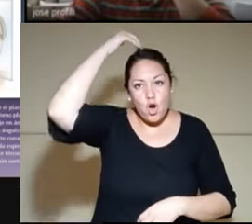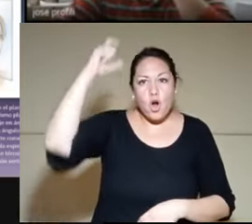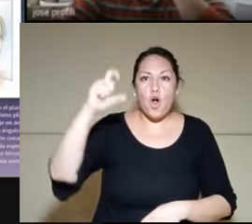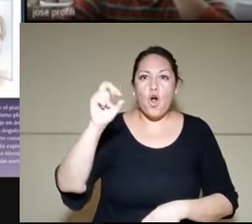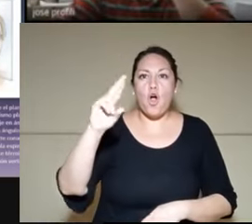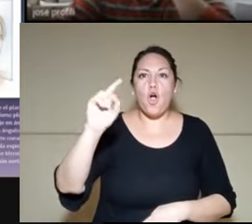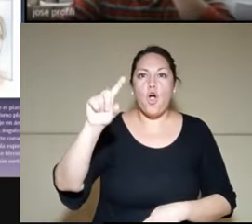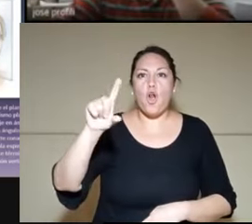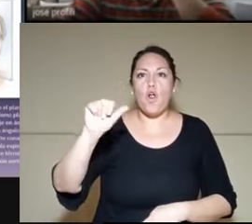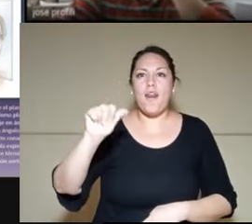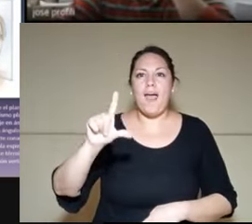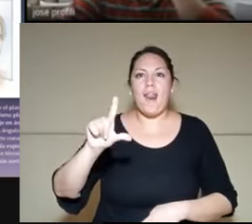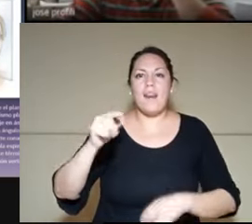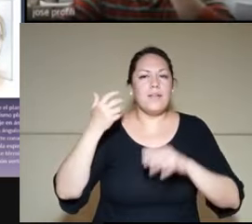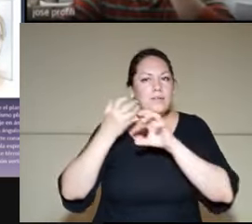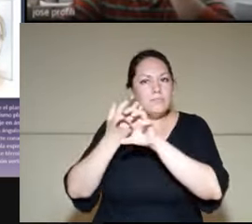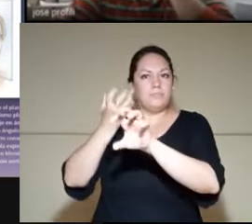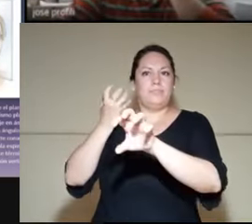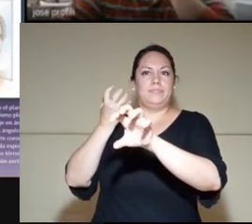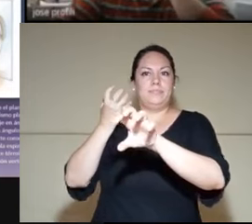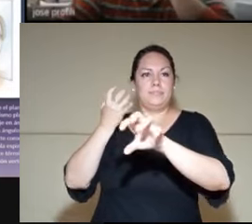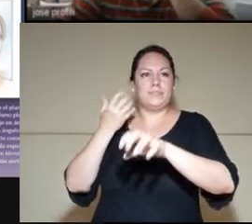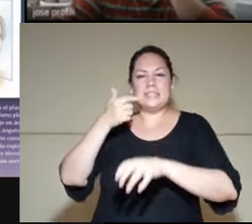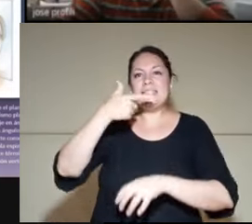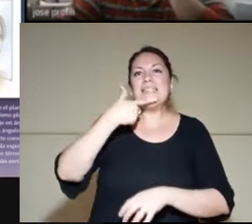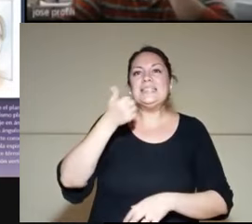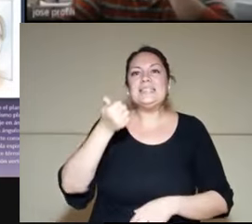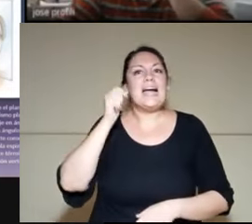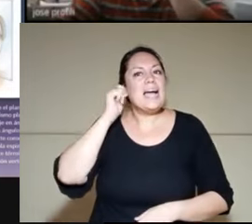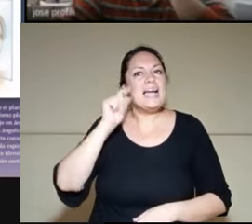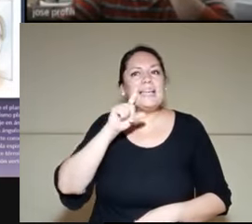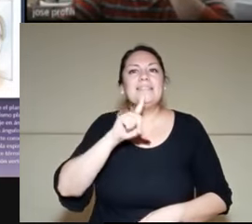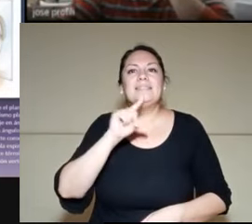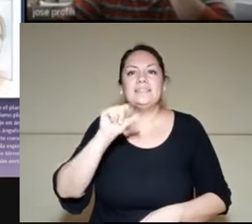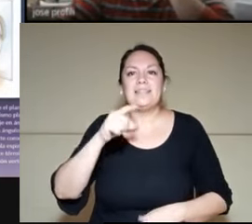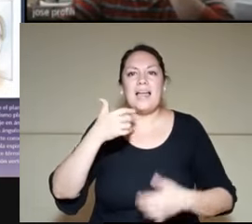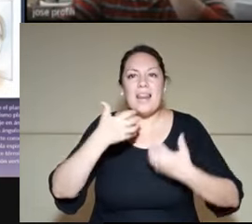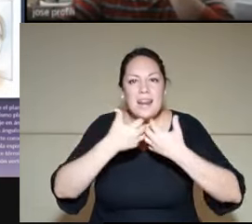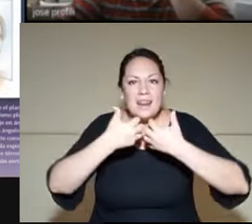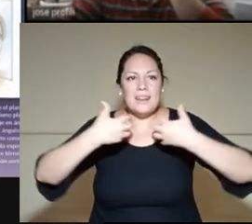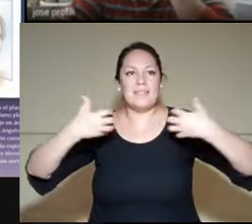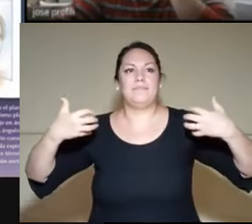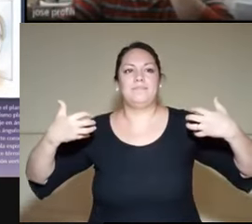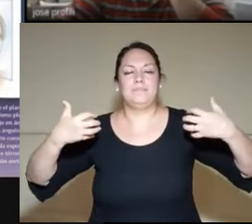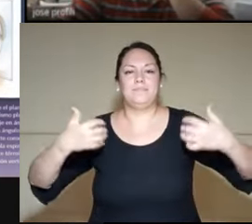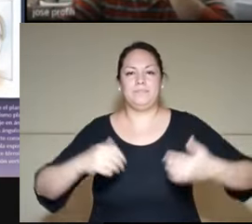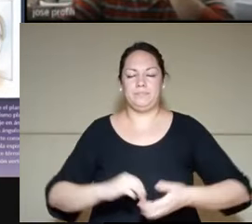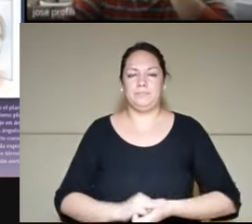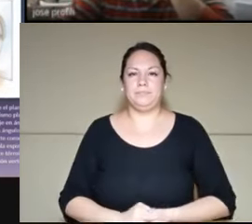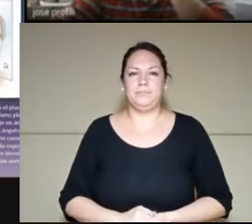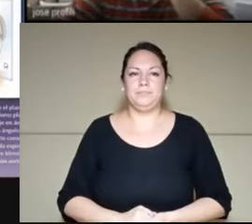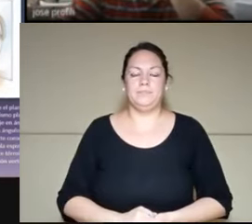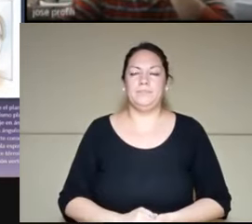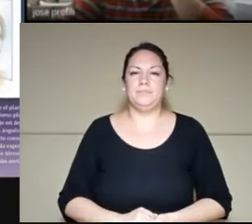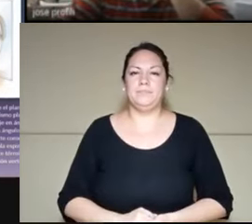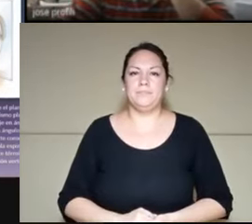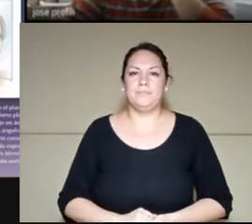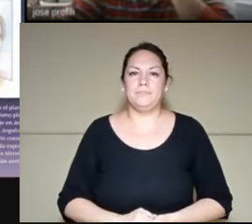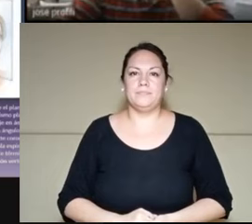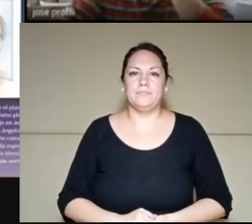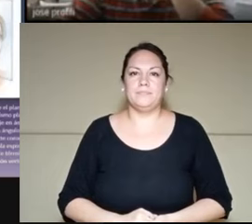Plano coronal en anterior y posterior, y plano sagital me divide en lateral medial, derecho,